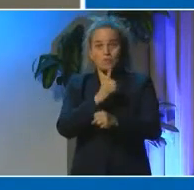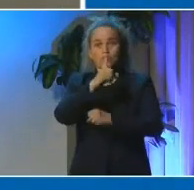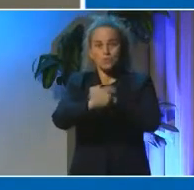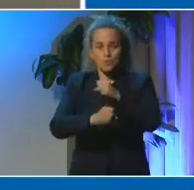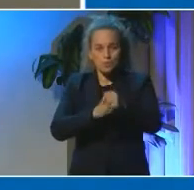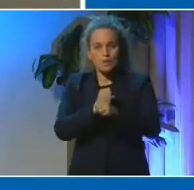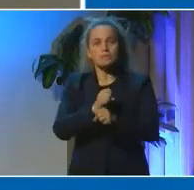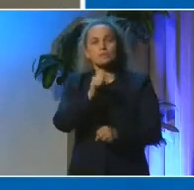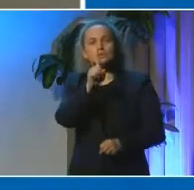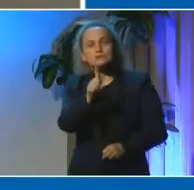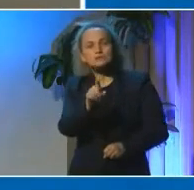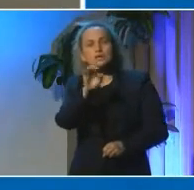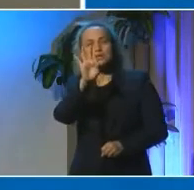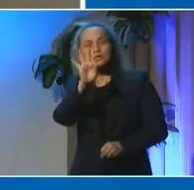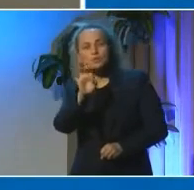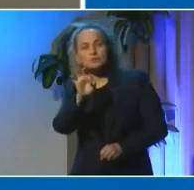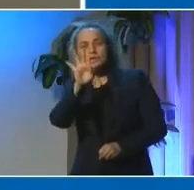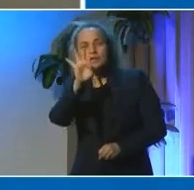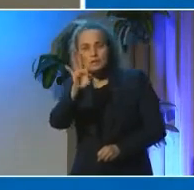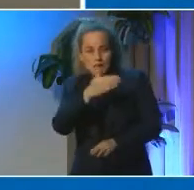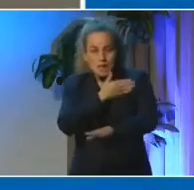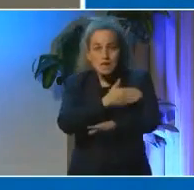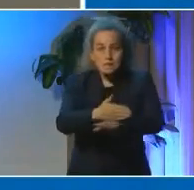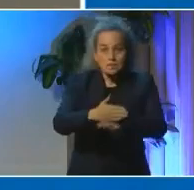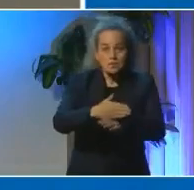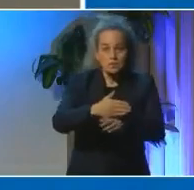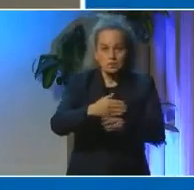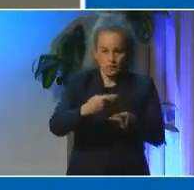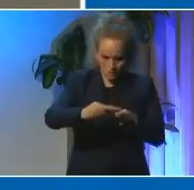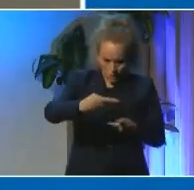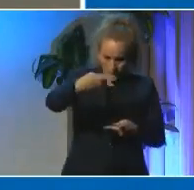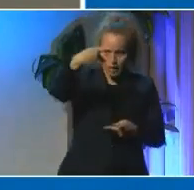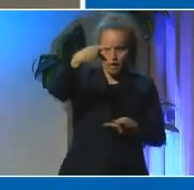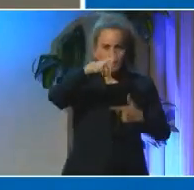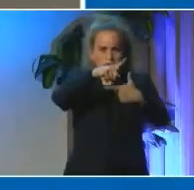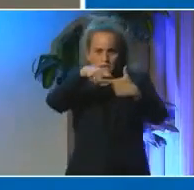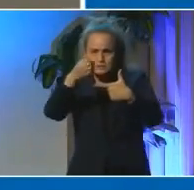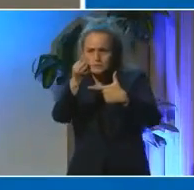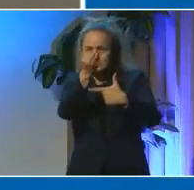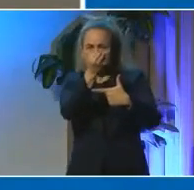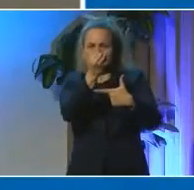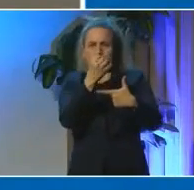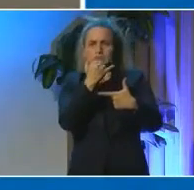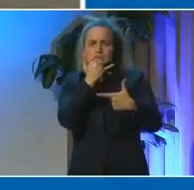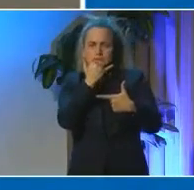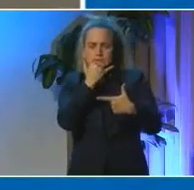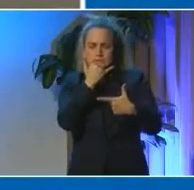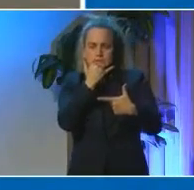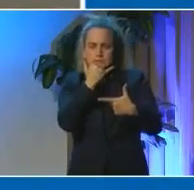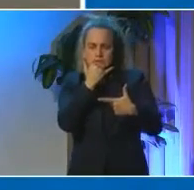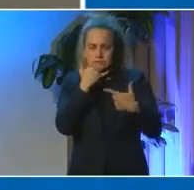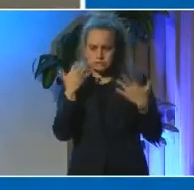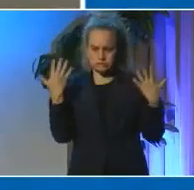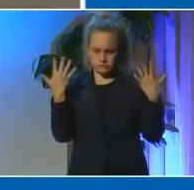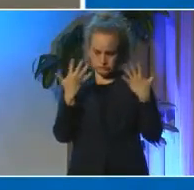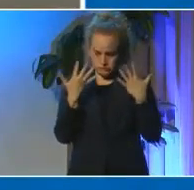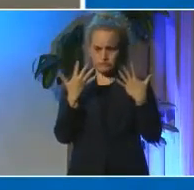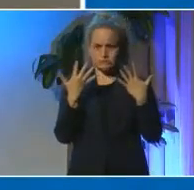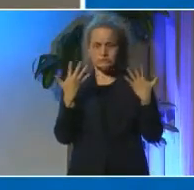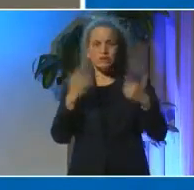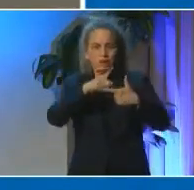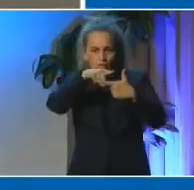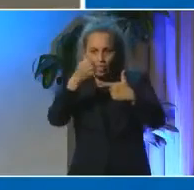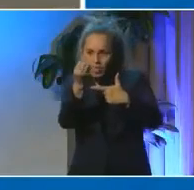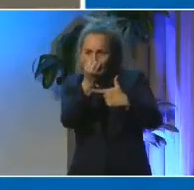183 millones de cajas yo a mí a veces esas cifras me cuestan un montón Pues dimensionar cómo se ve eso